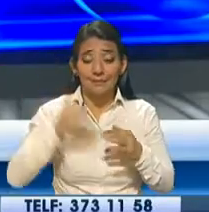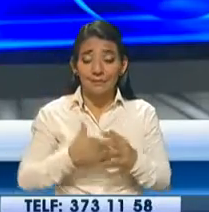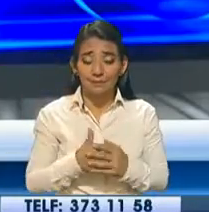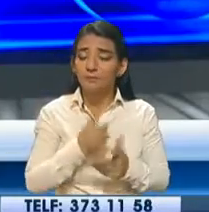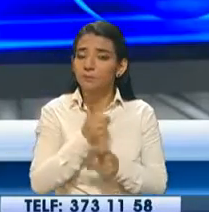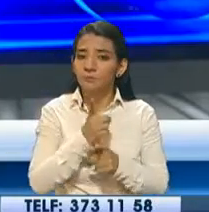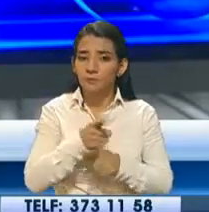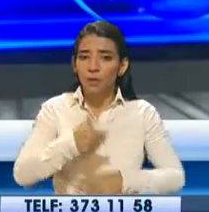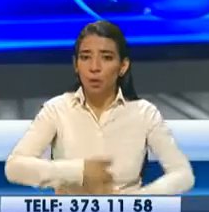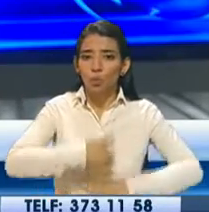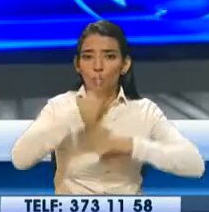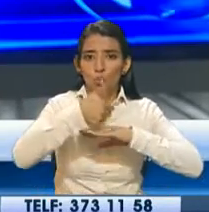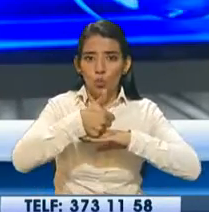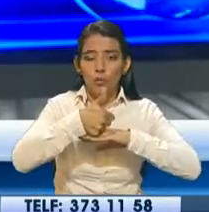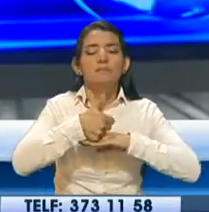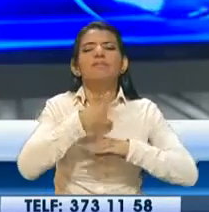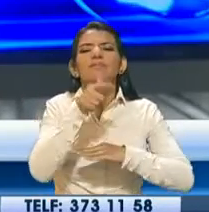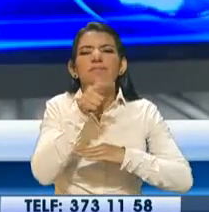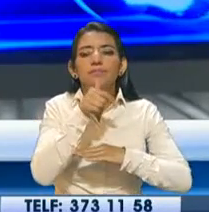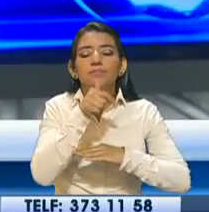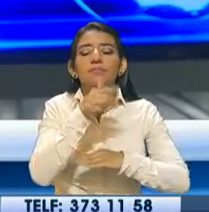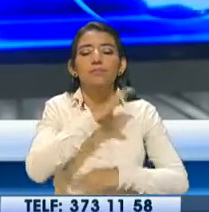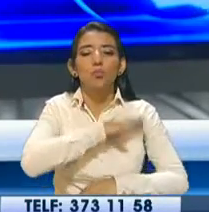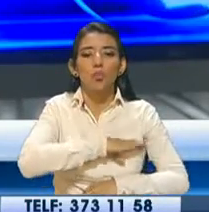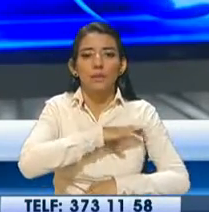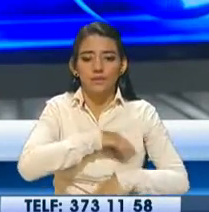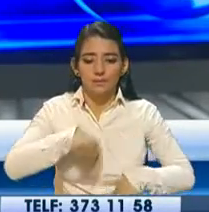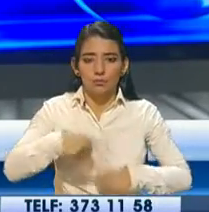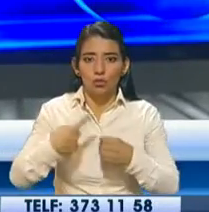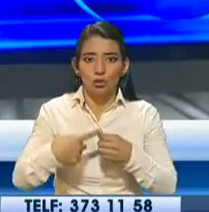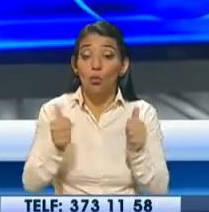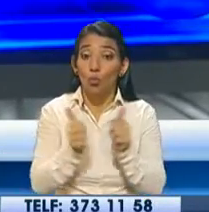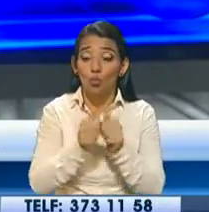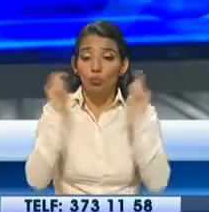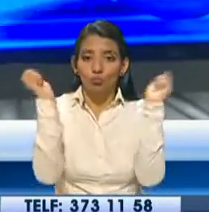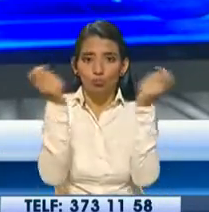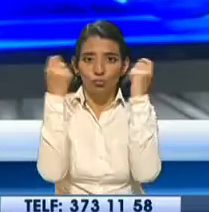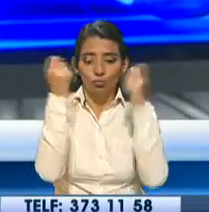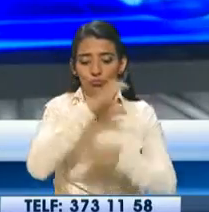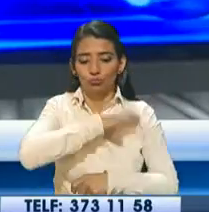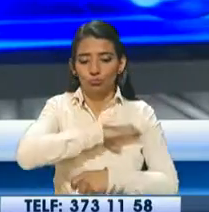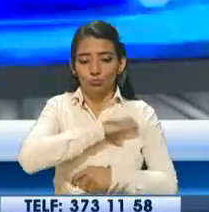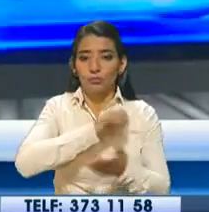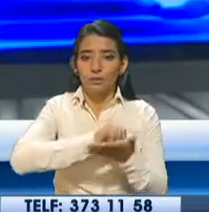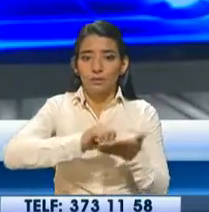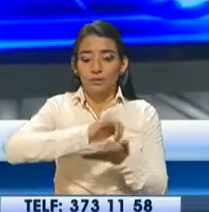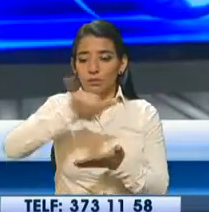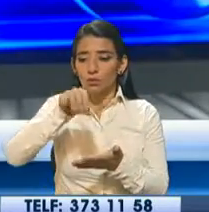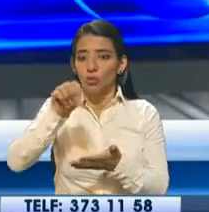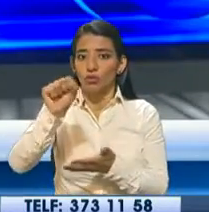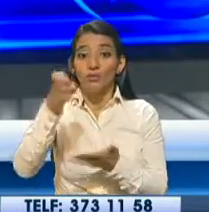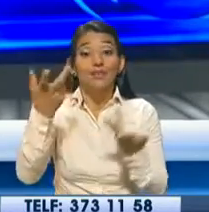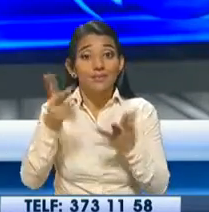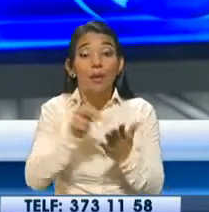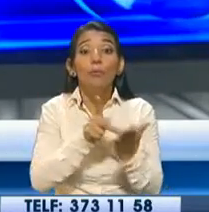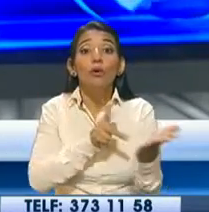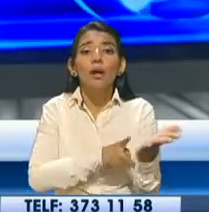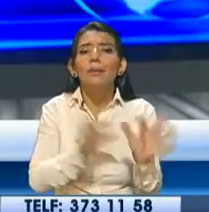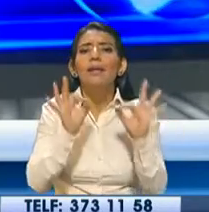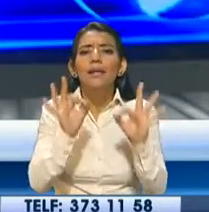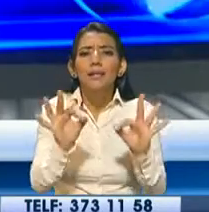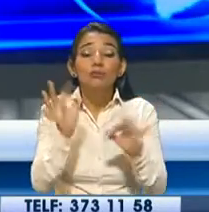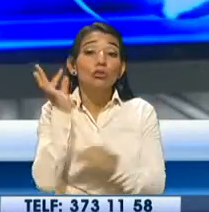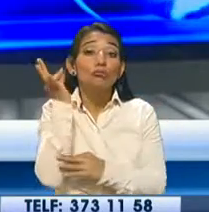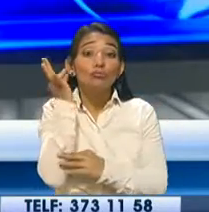las autoridades, y en este caso particularmente el municipio de la capital a través del Patronato San José, lleva a cabo un programa para brindar apoyo a